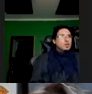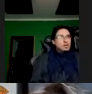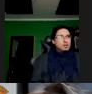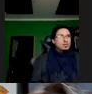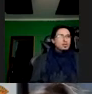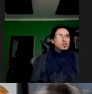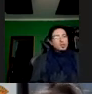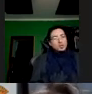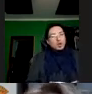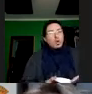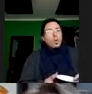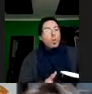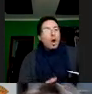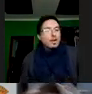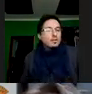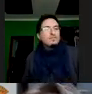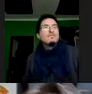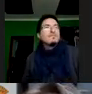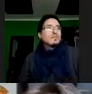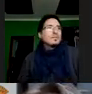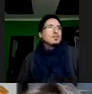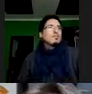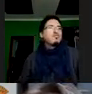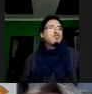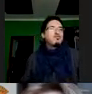3, 2, 1.